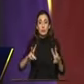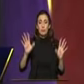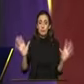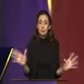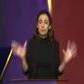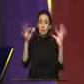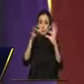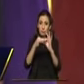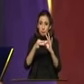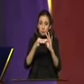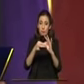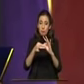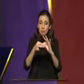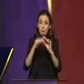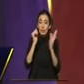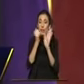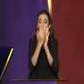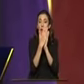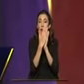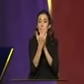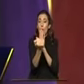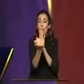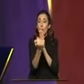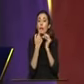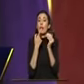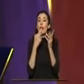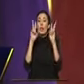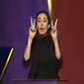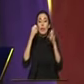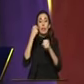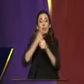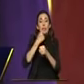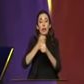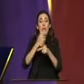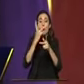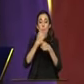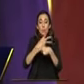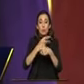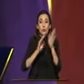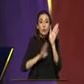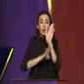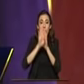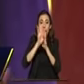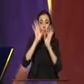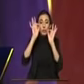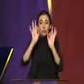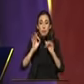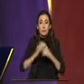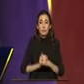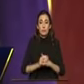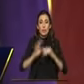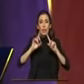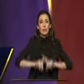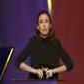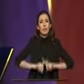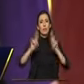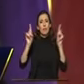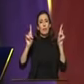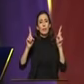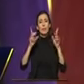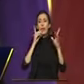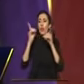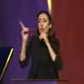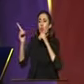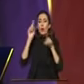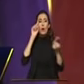términos inamovibles de un convenio de unidad por trabajo, la producción y la prosperidad. ¿Cuál es la diferencia entre